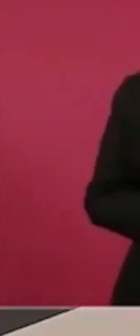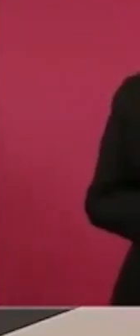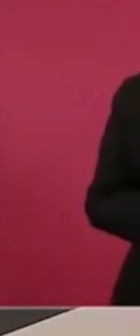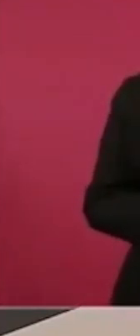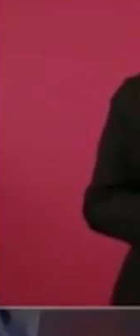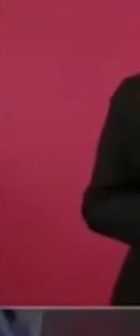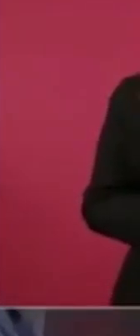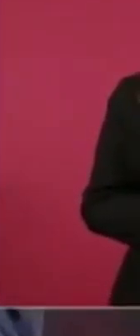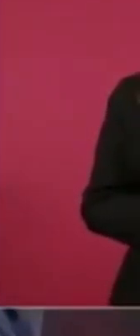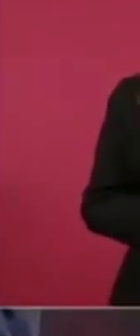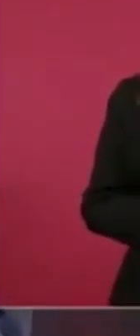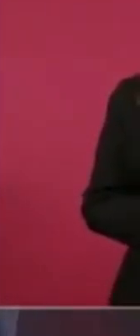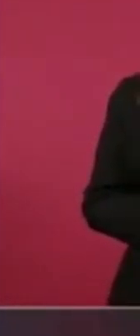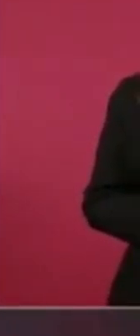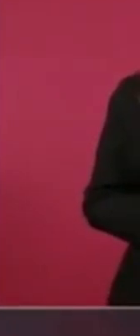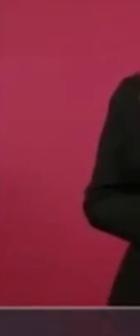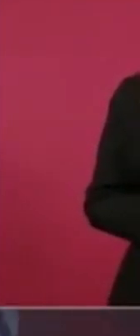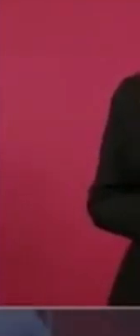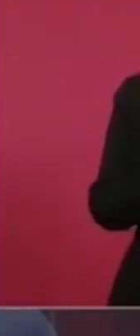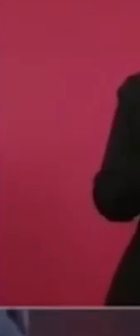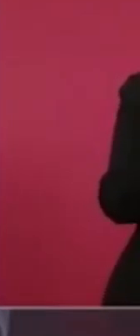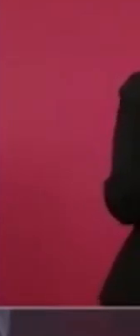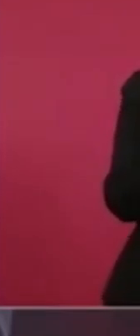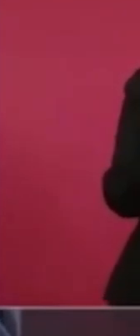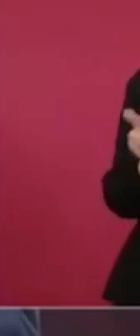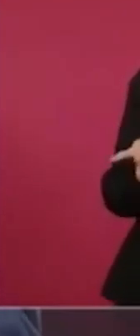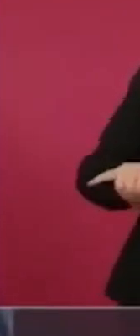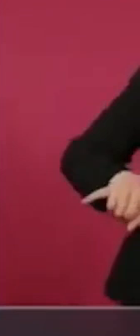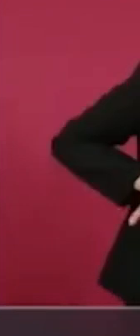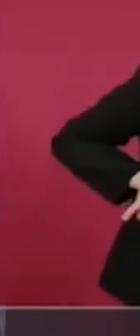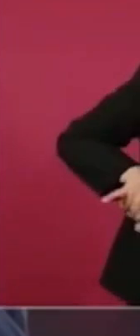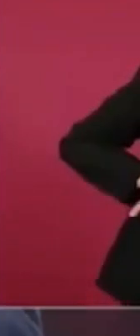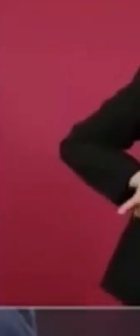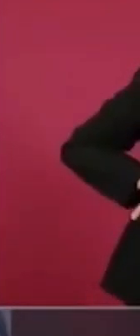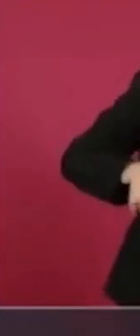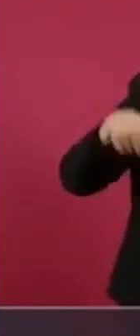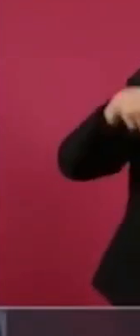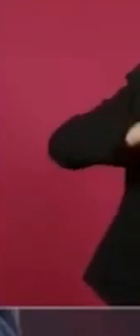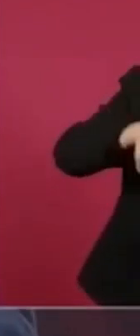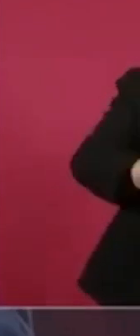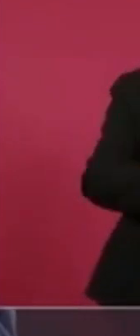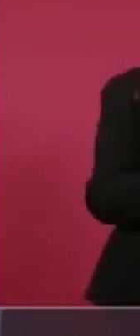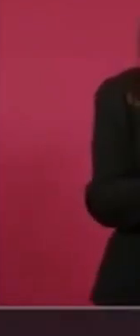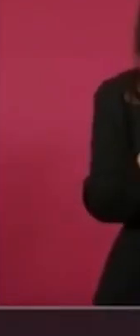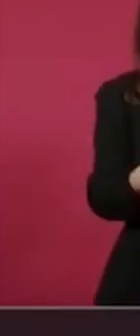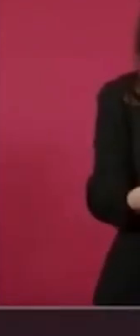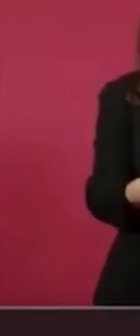vamos a abrir ese tema aquí en las mañaneras.